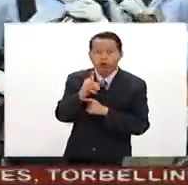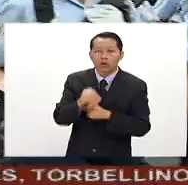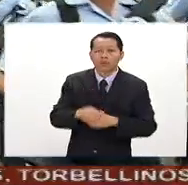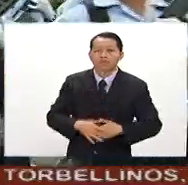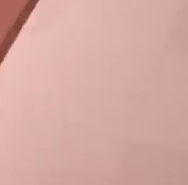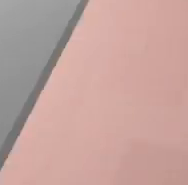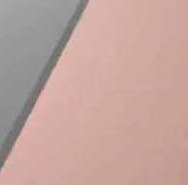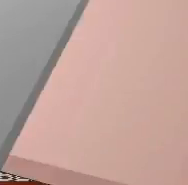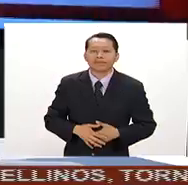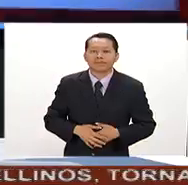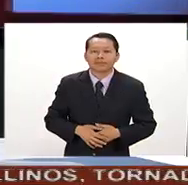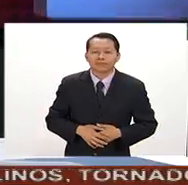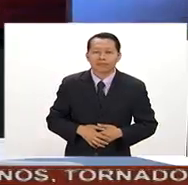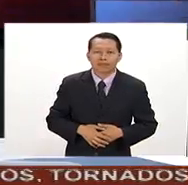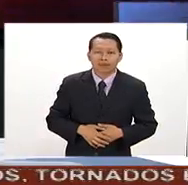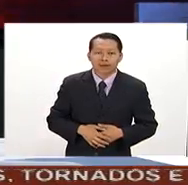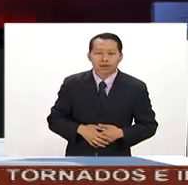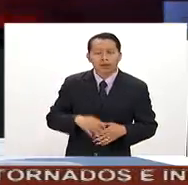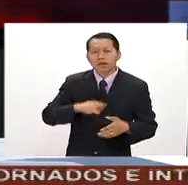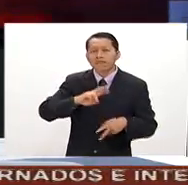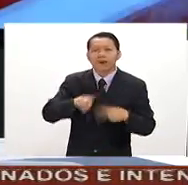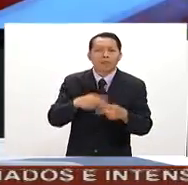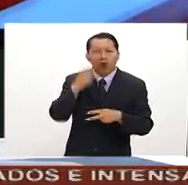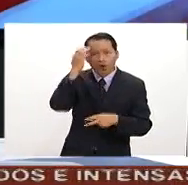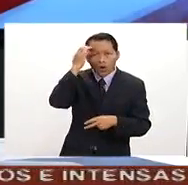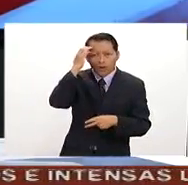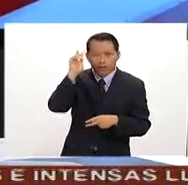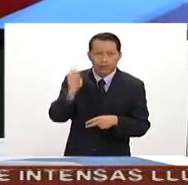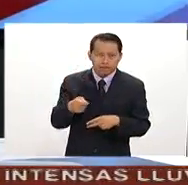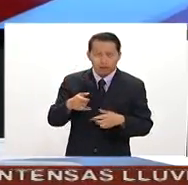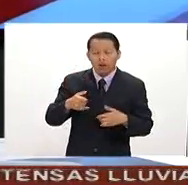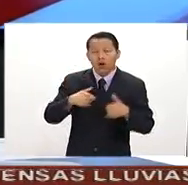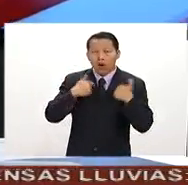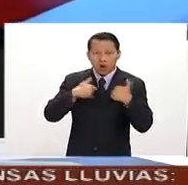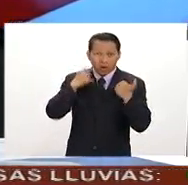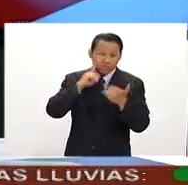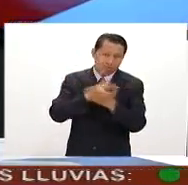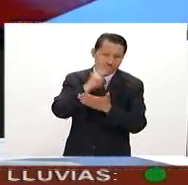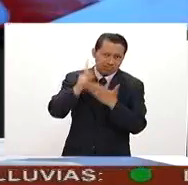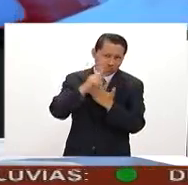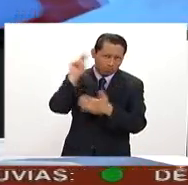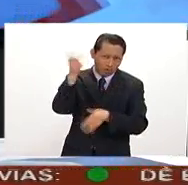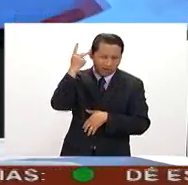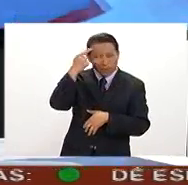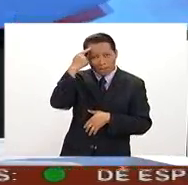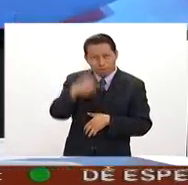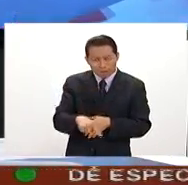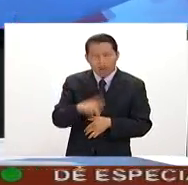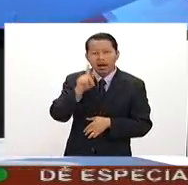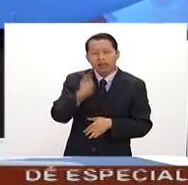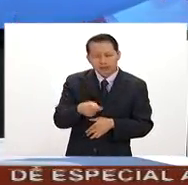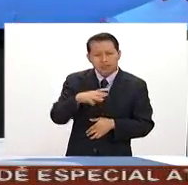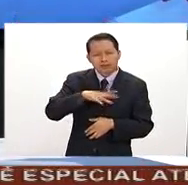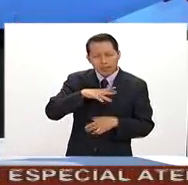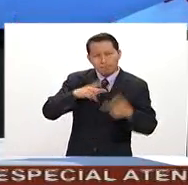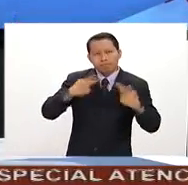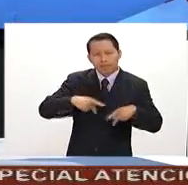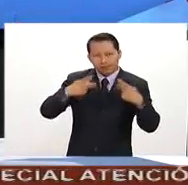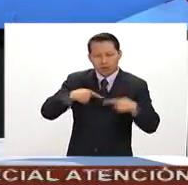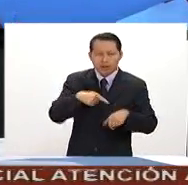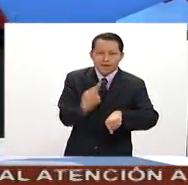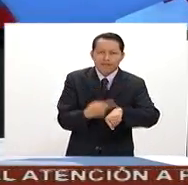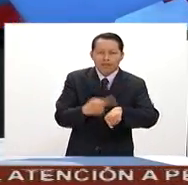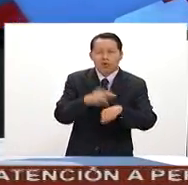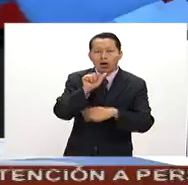López. Vamos a conocer el proyecto de una joven egresada del Politécnico que ayuda a reducir el deterioro en pacientes